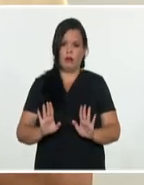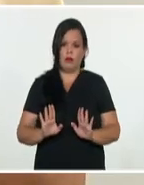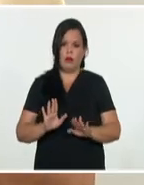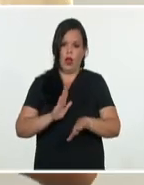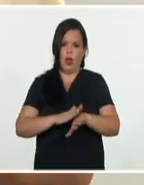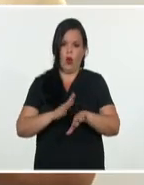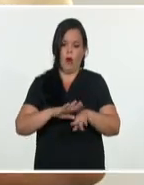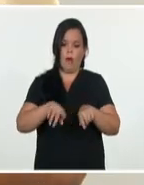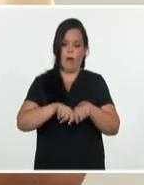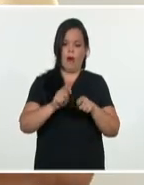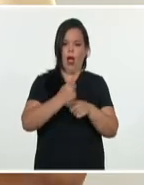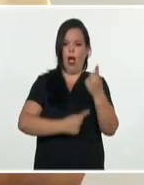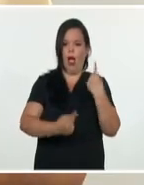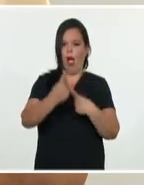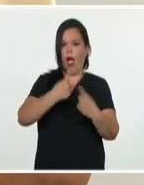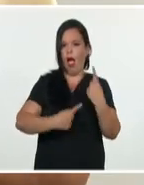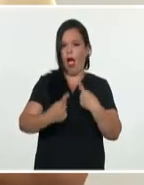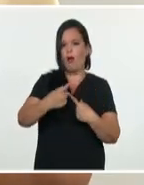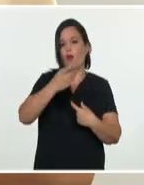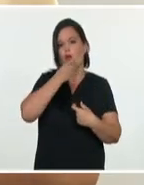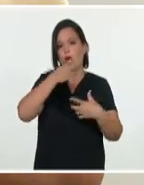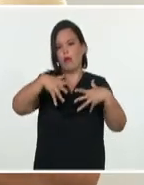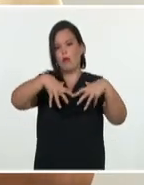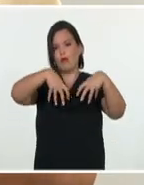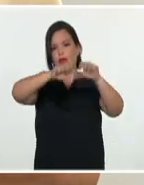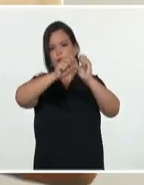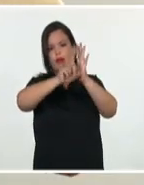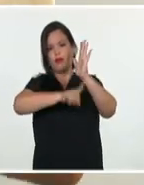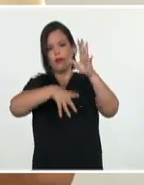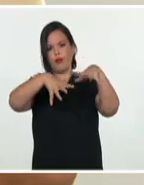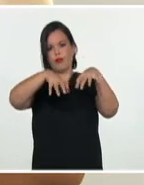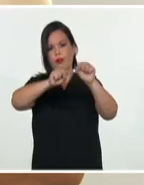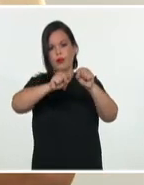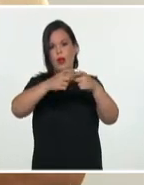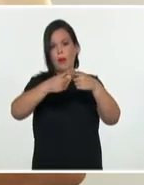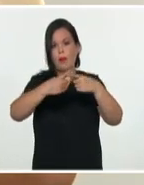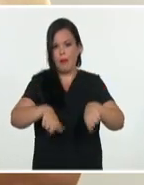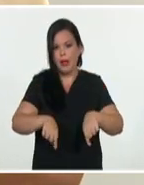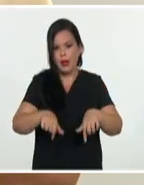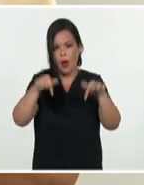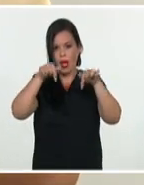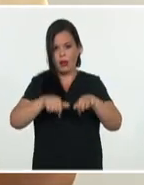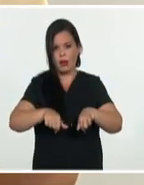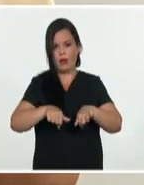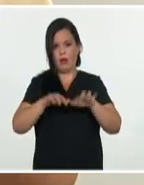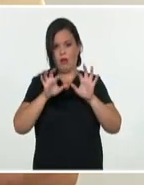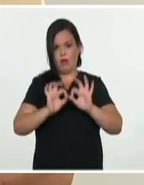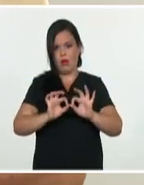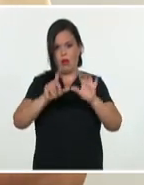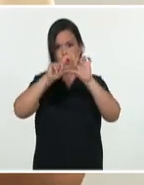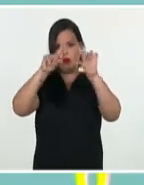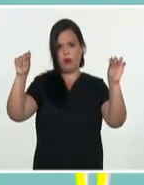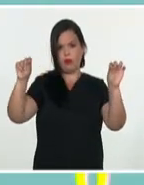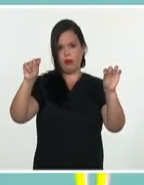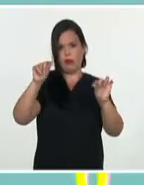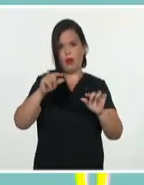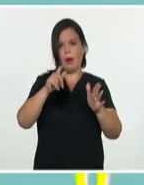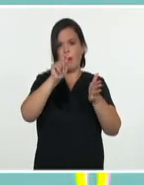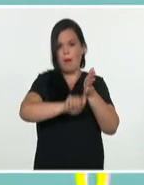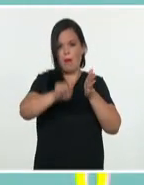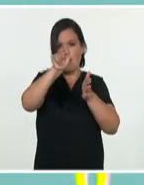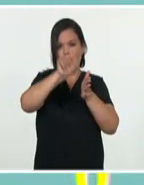lugar puntual. Pero por déficit en la capacidad de generación, en este minuto no existen apagones en